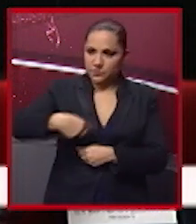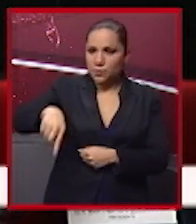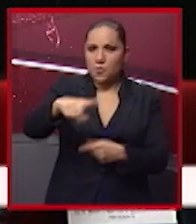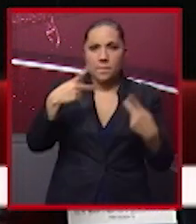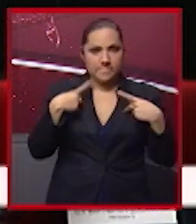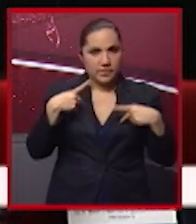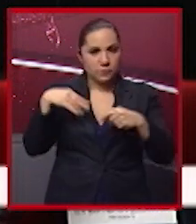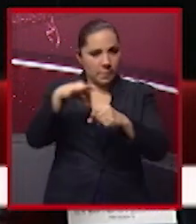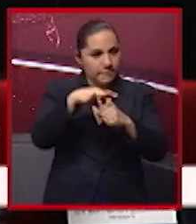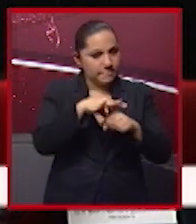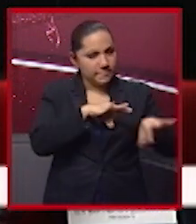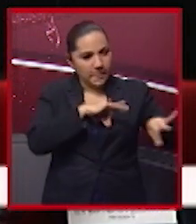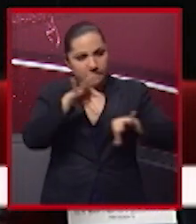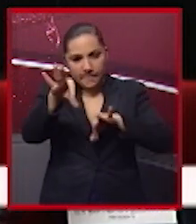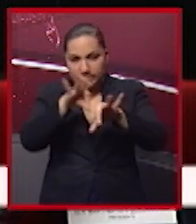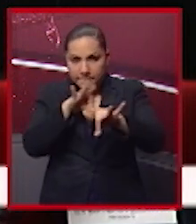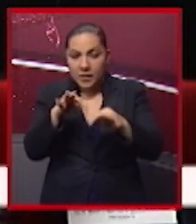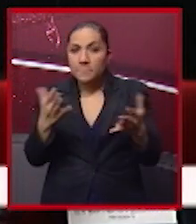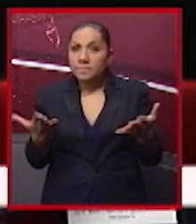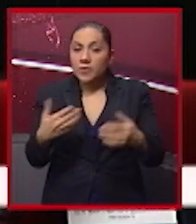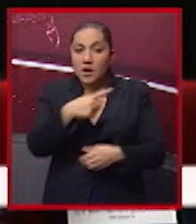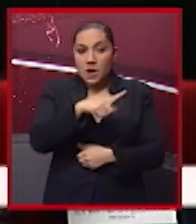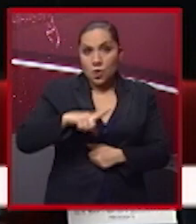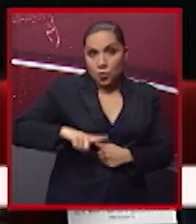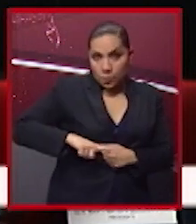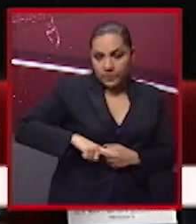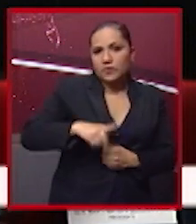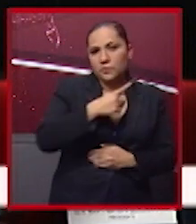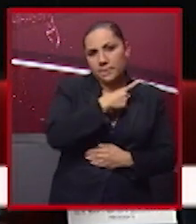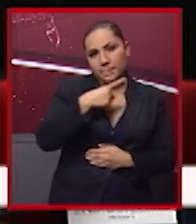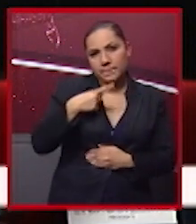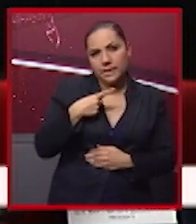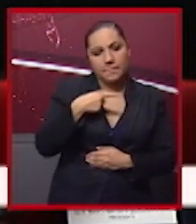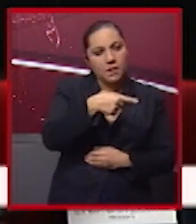la gobernabilidad es consecuencia del equilibrio y la justicia social.